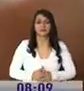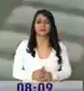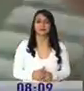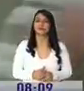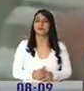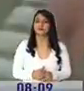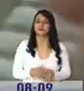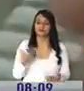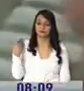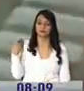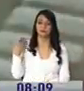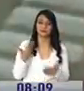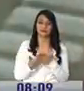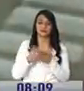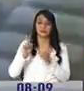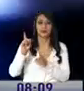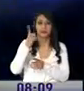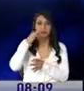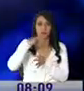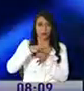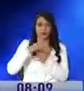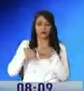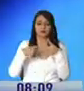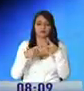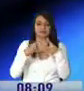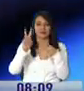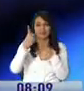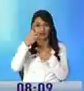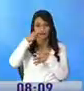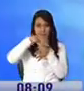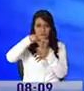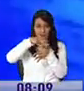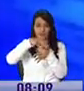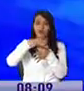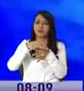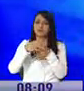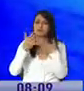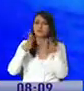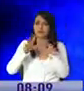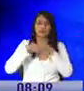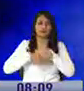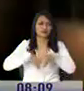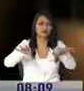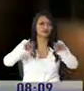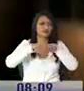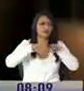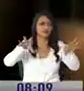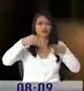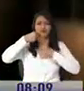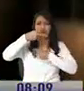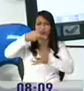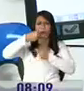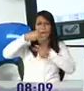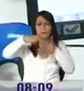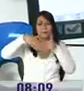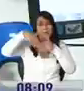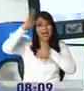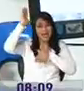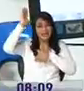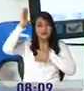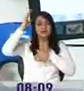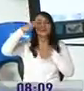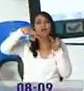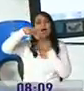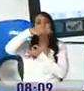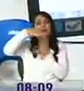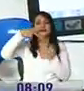últimas semanas de la primera vuelta y en lo que va de la campaña para el balotaje se ha visto un gran flujo de información en la mayoría de los casos falsa